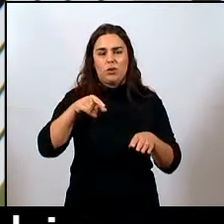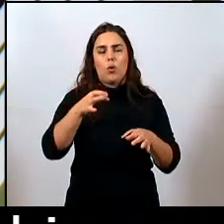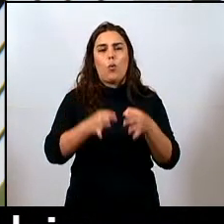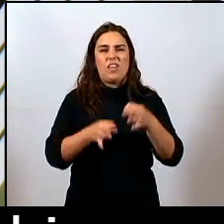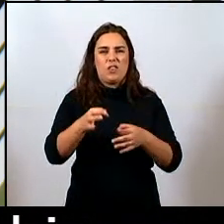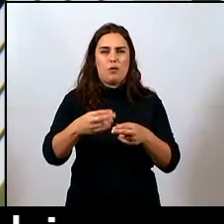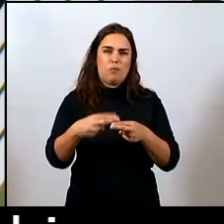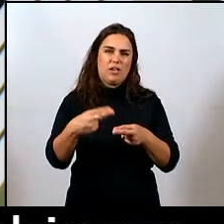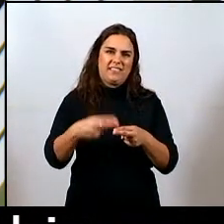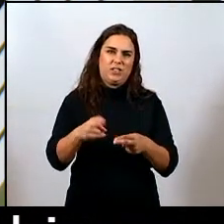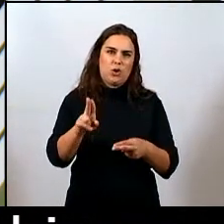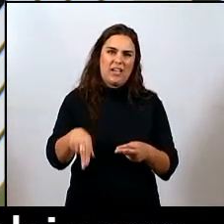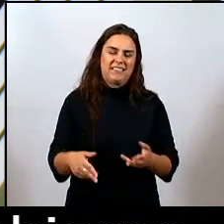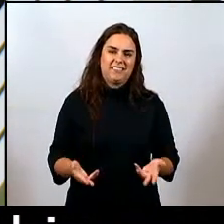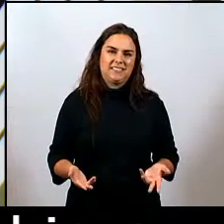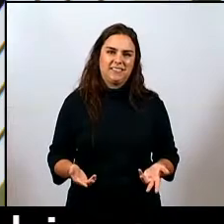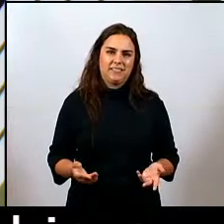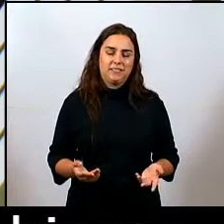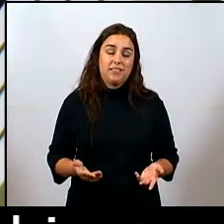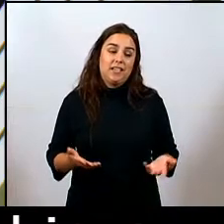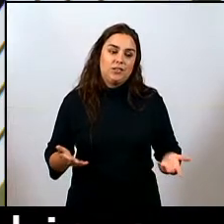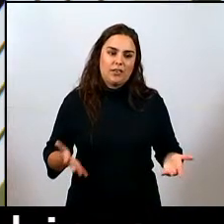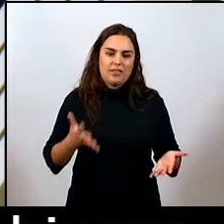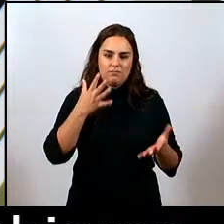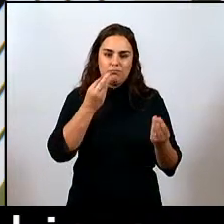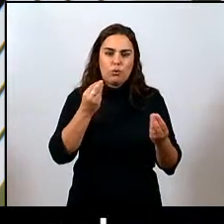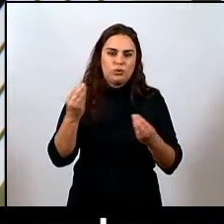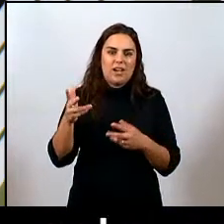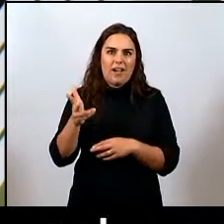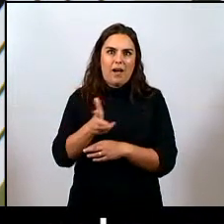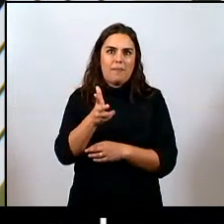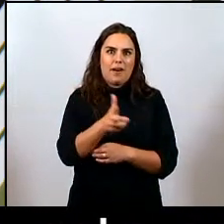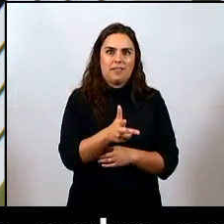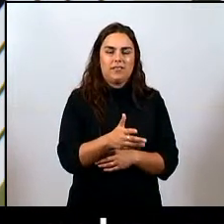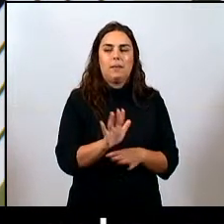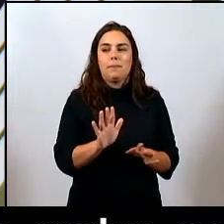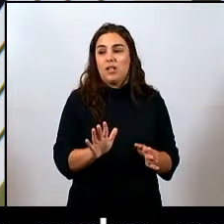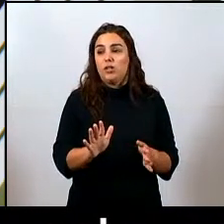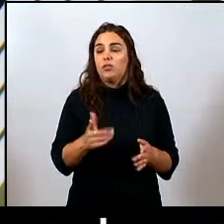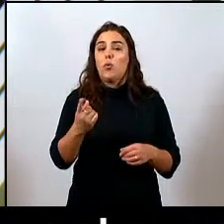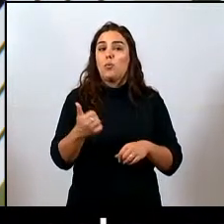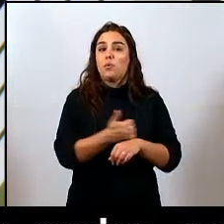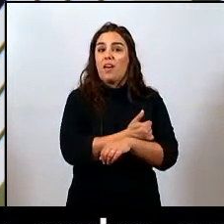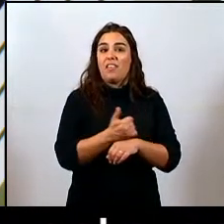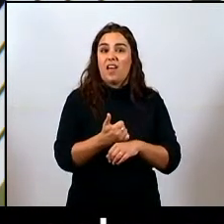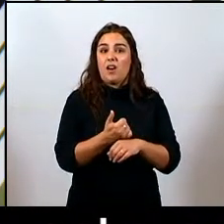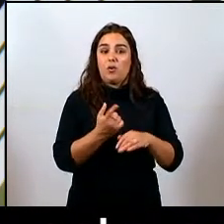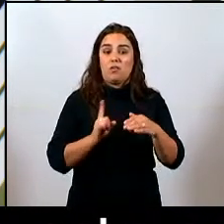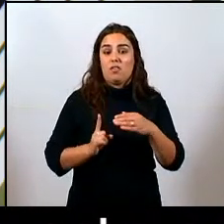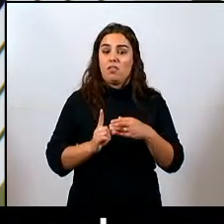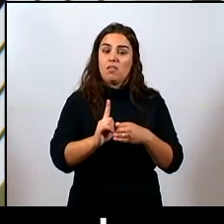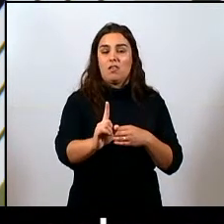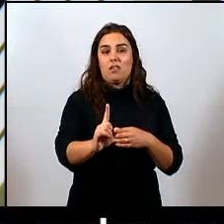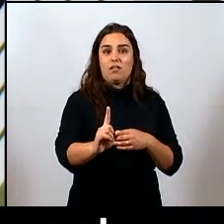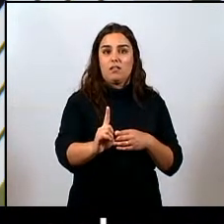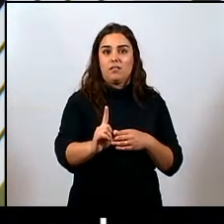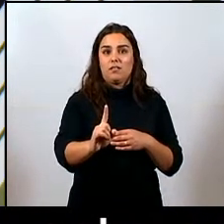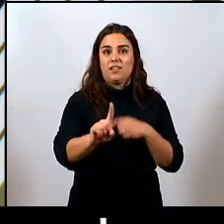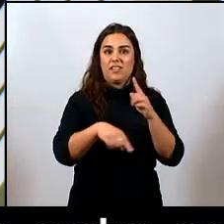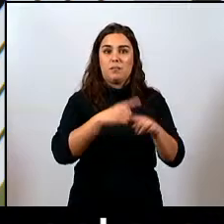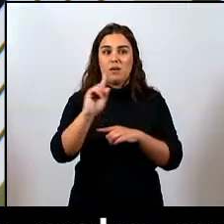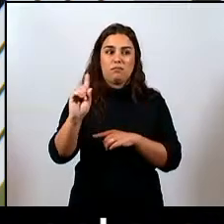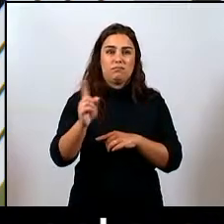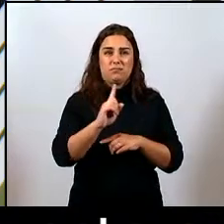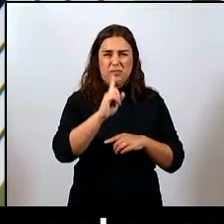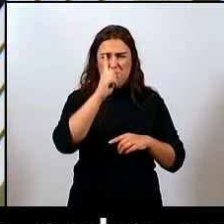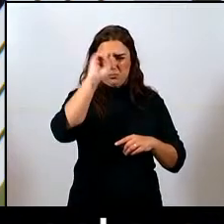político y que iba a tener tantas cámaras. Y que entre un ciudadano a pie y que tenga que salir con la frente